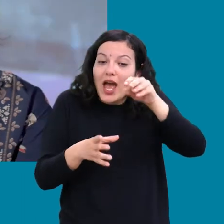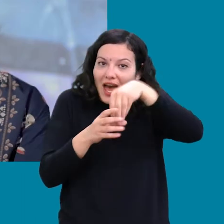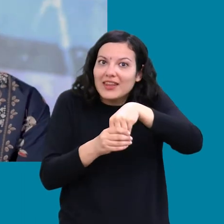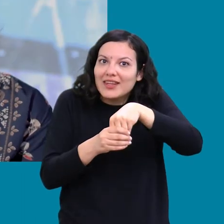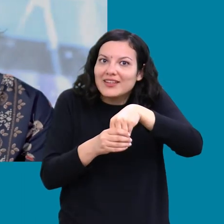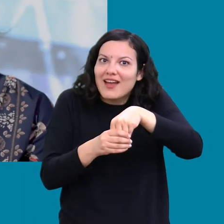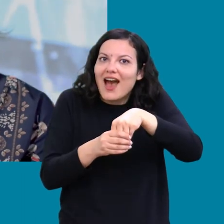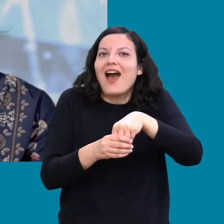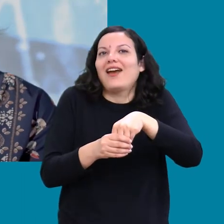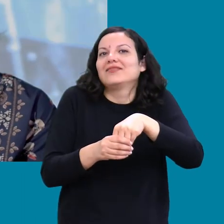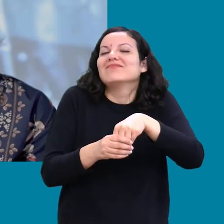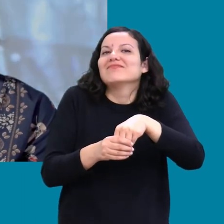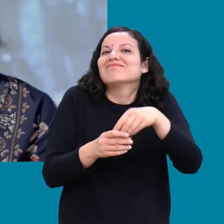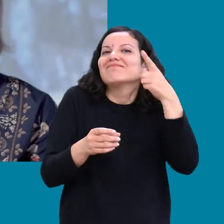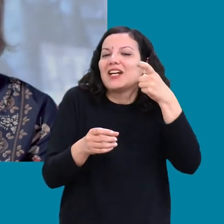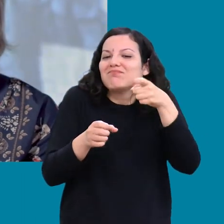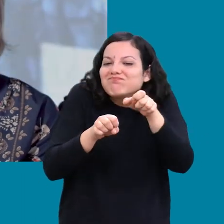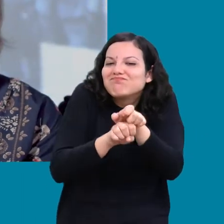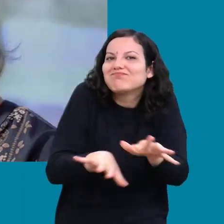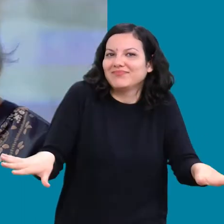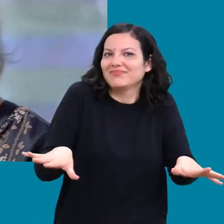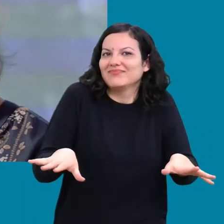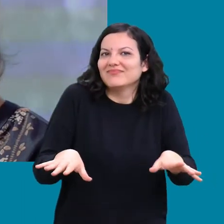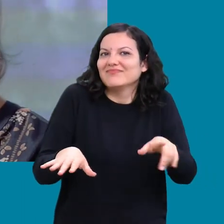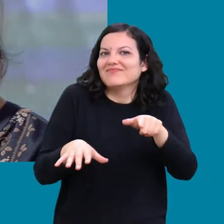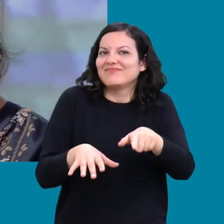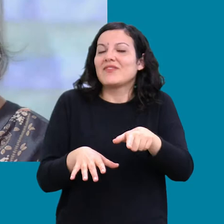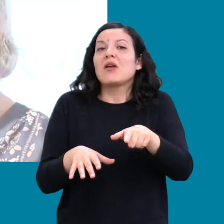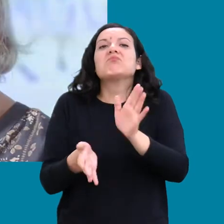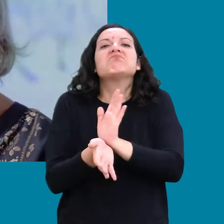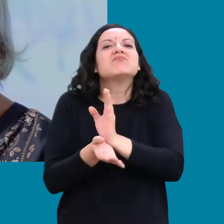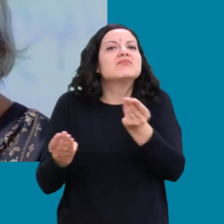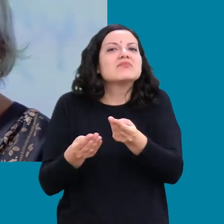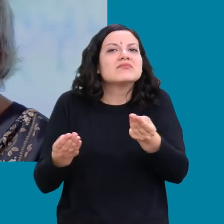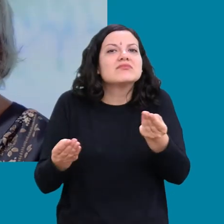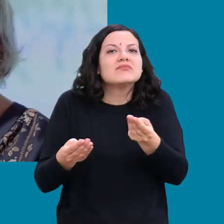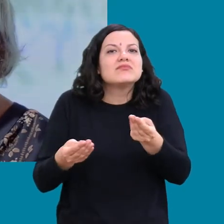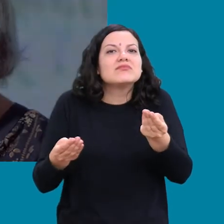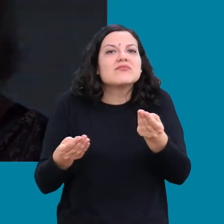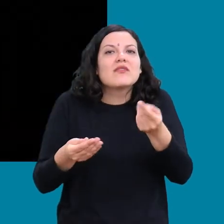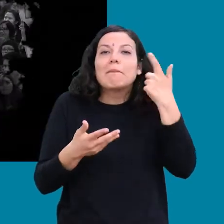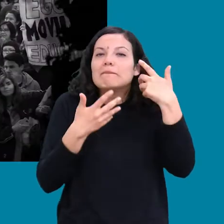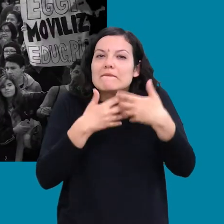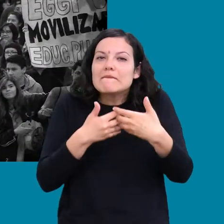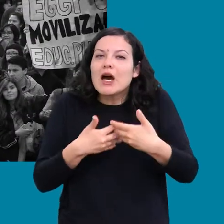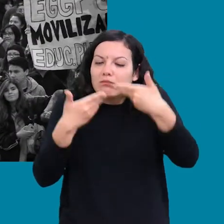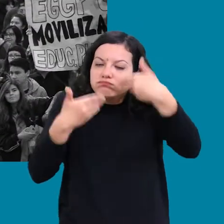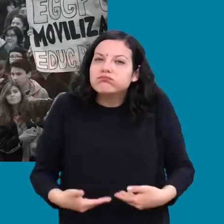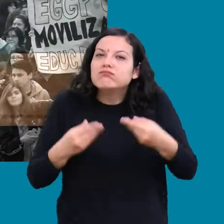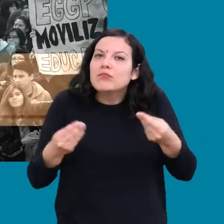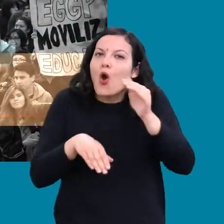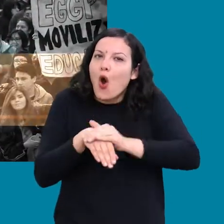universidad, es una ciudadanía extendida, ¿no? Y eso implica revisarse a sí misma en el